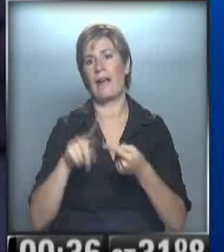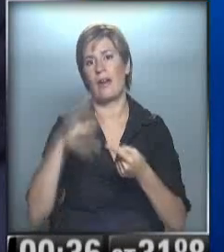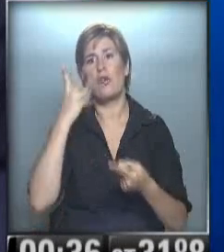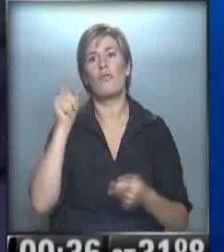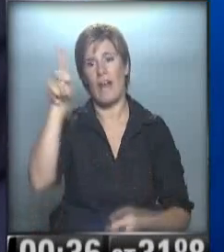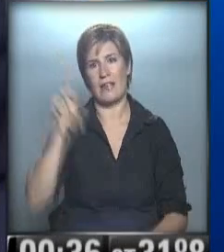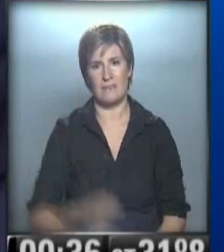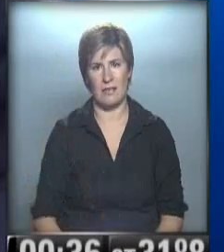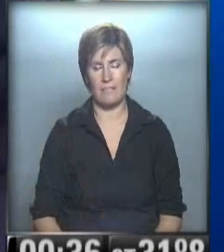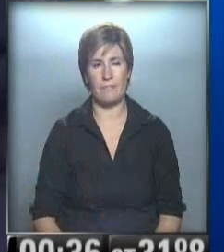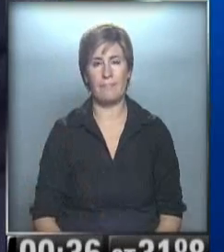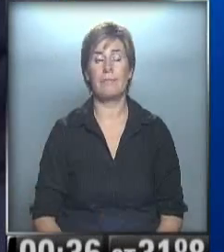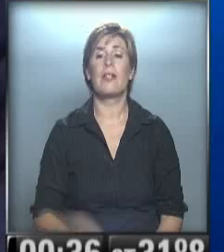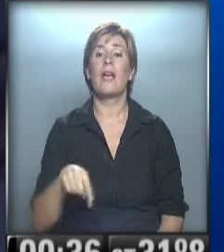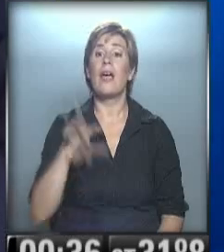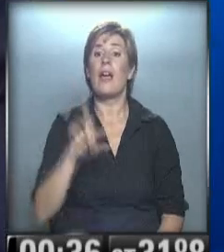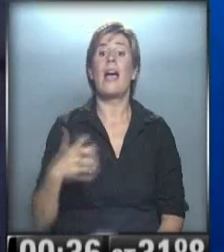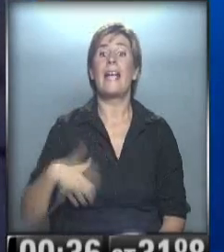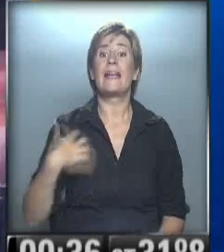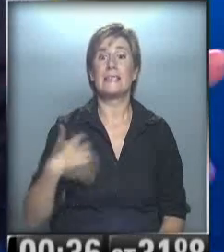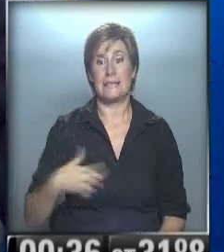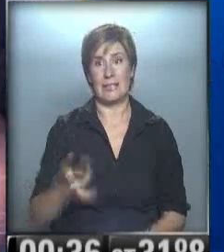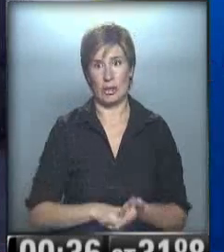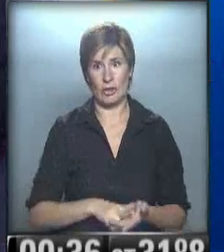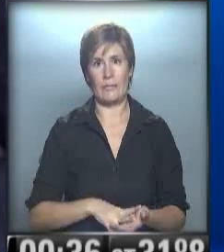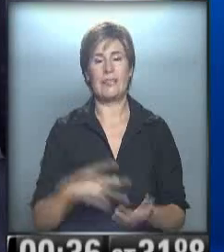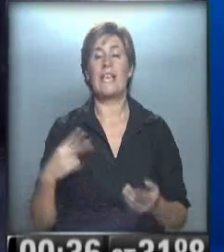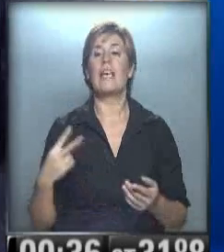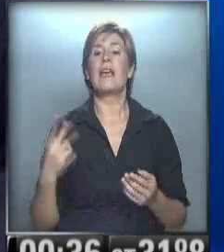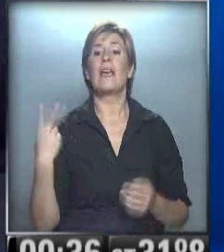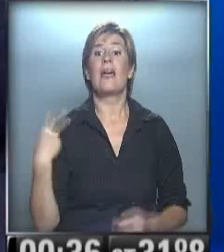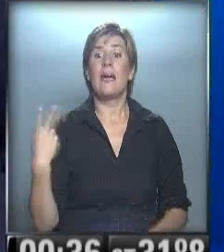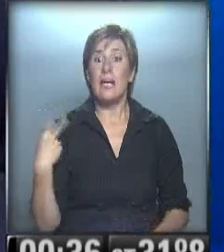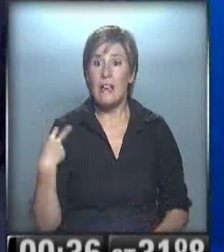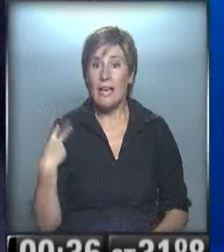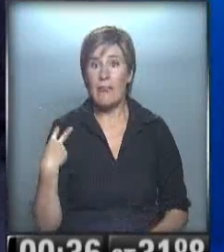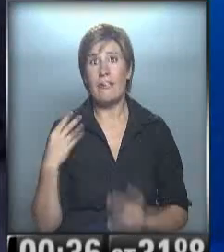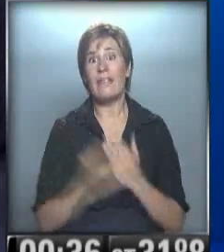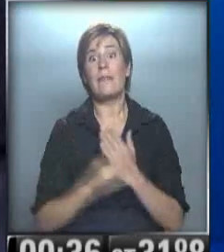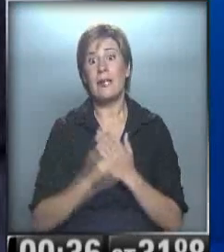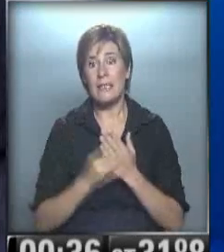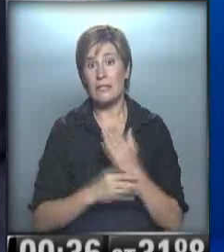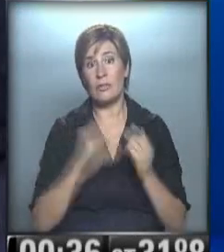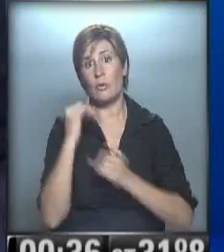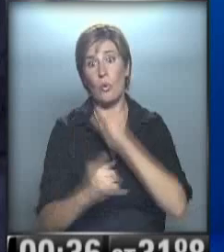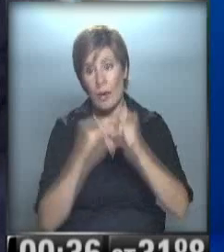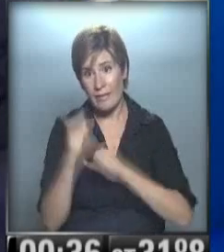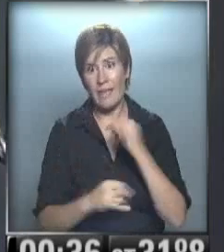Nos quedamos en la Argentina porque para el jefe de gabinete reiteró que la situación con el dólar blue es totalmente